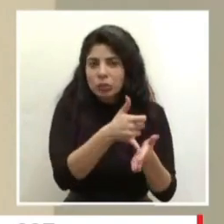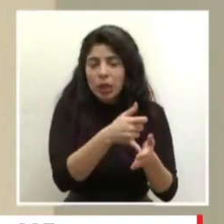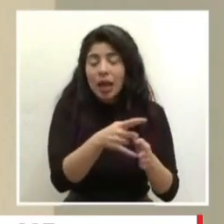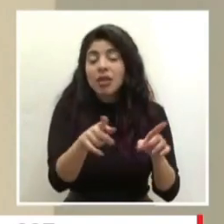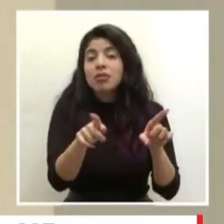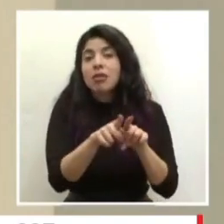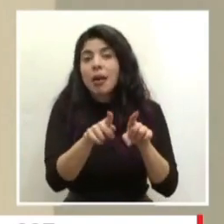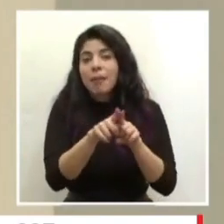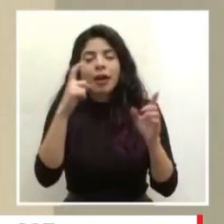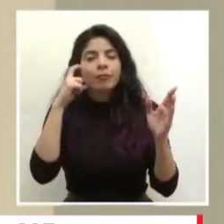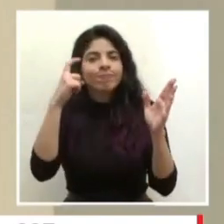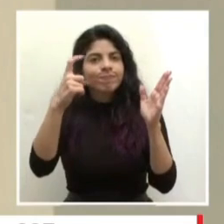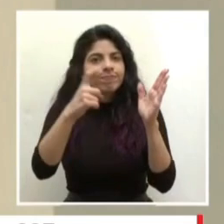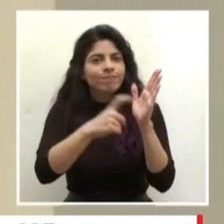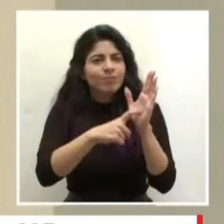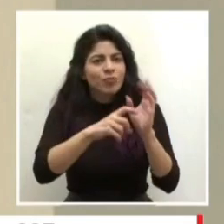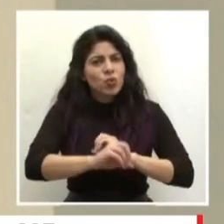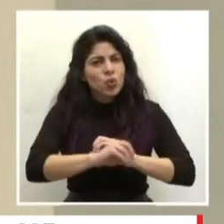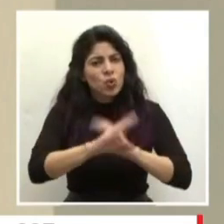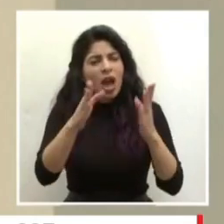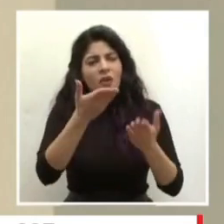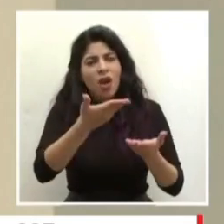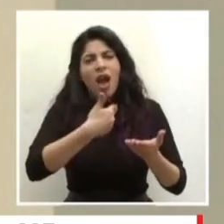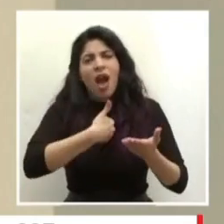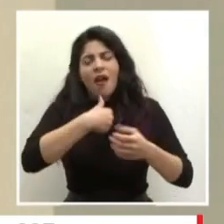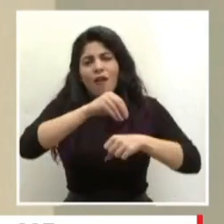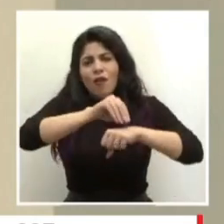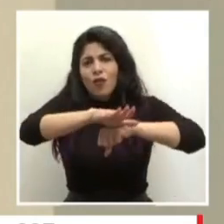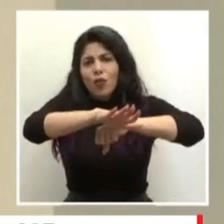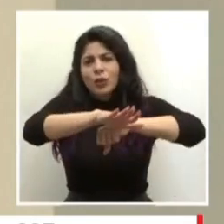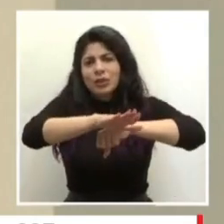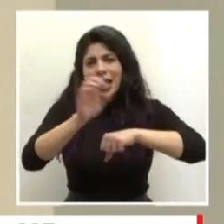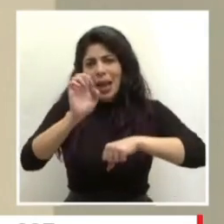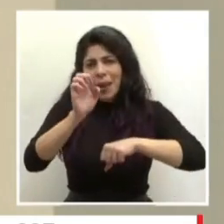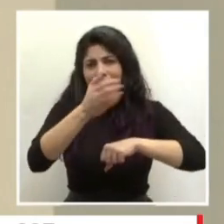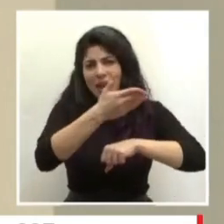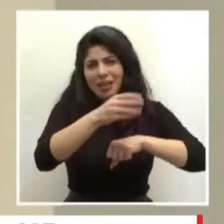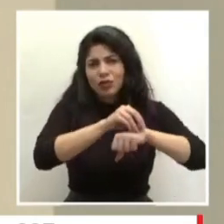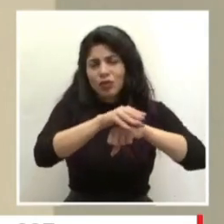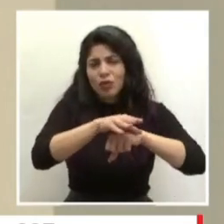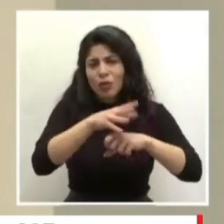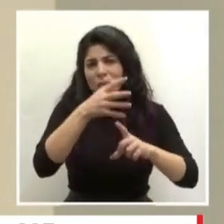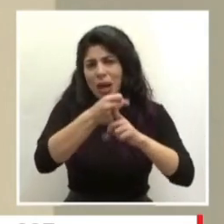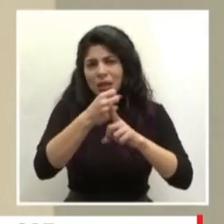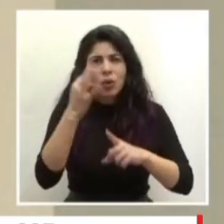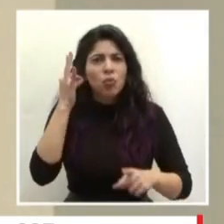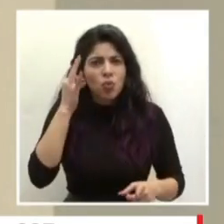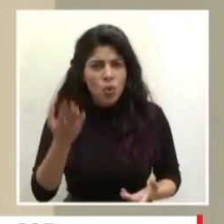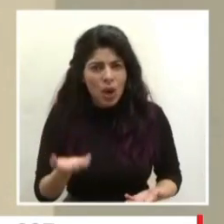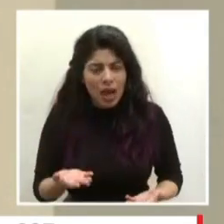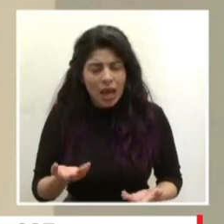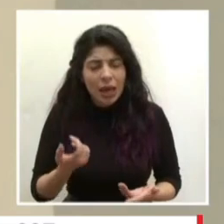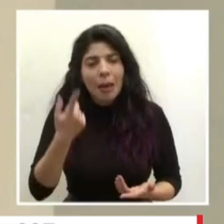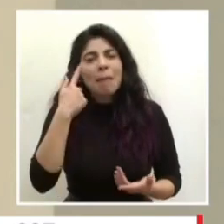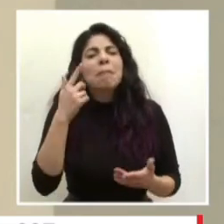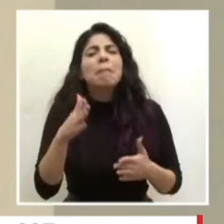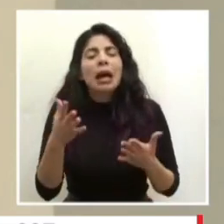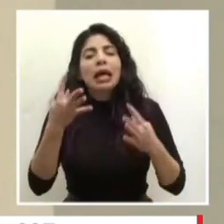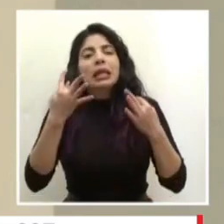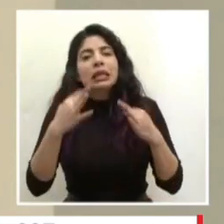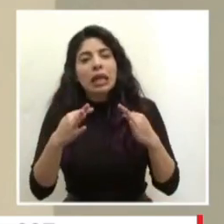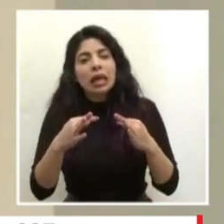en un reconocimiento claro de la incidencia que la emergencia tiene en las mujeres, y por supuesto también para tratar de evitar